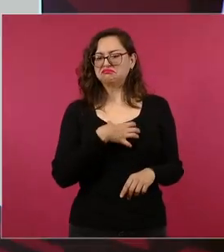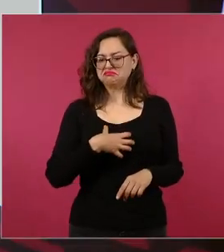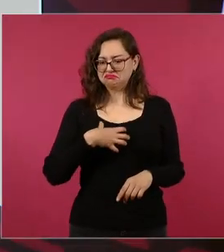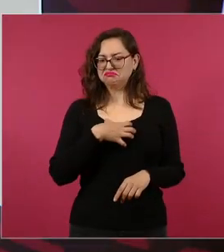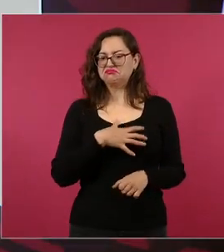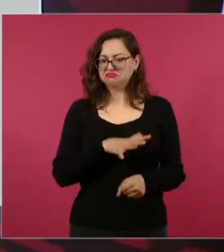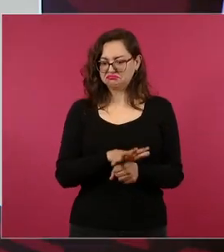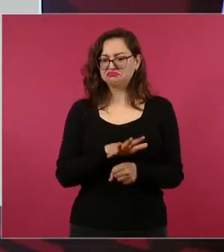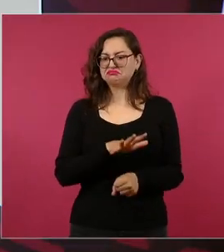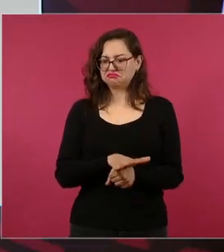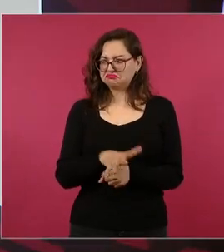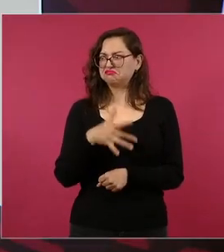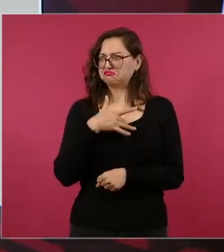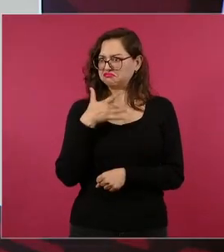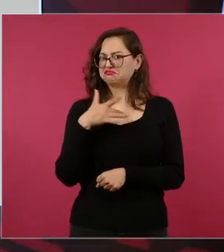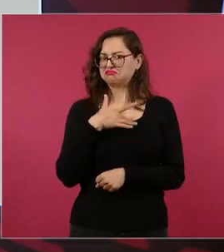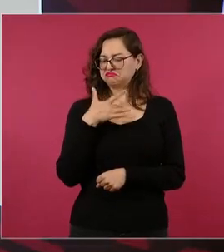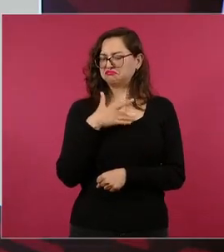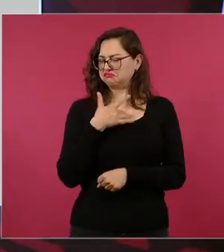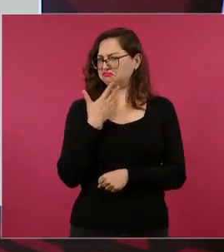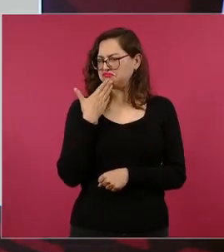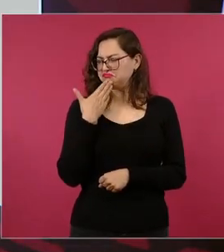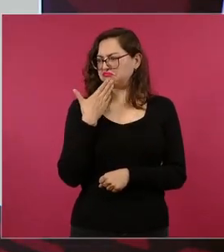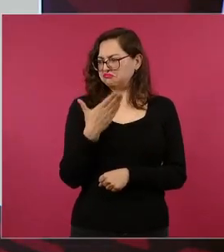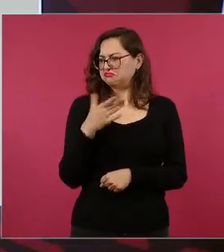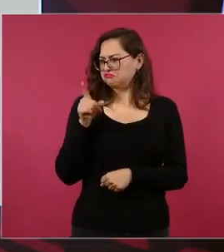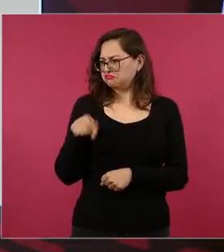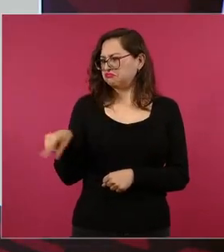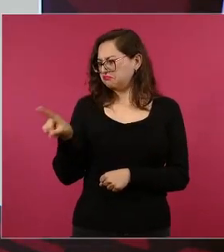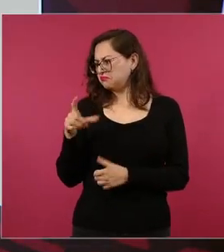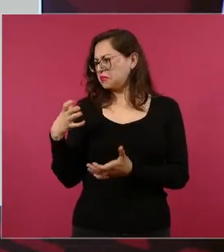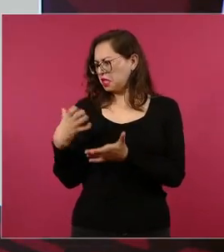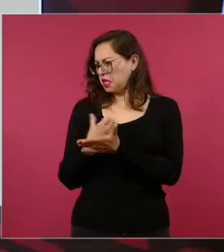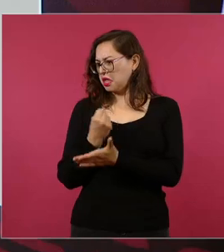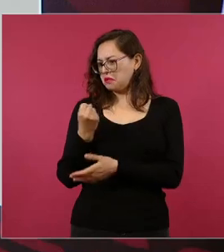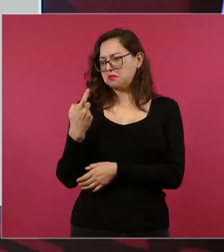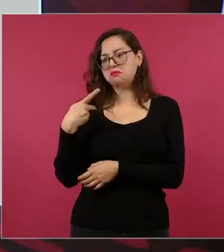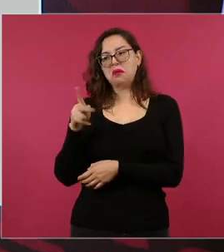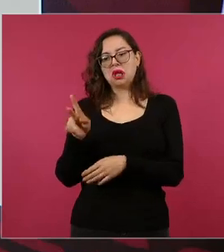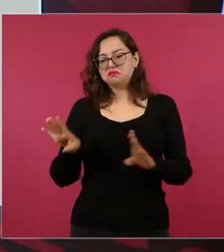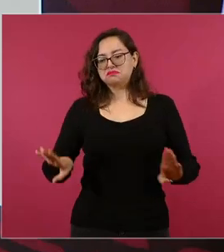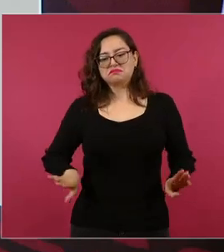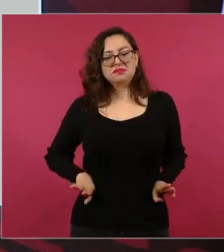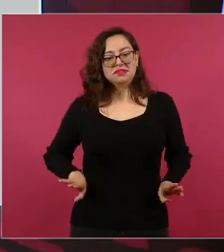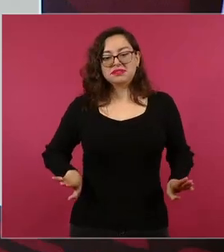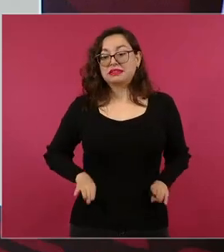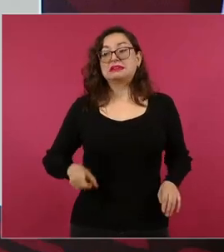pero considera que hay mucha moderación en el